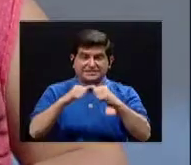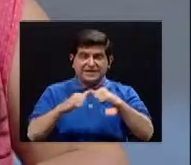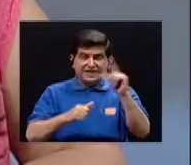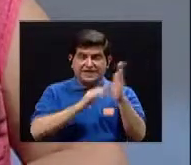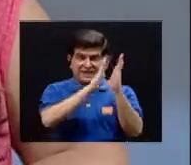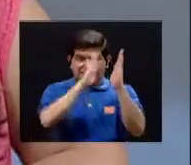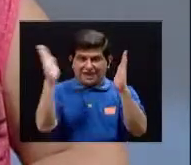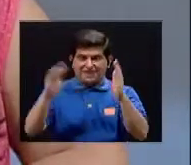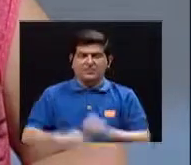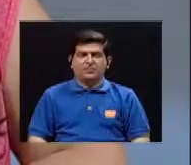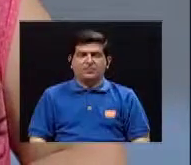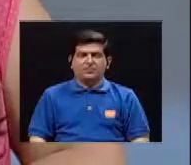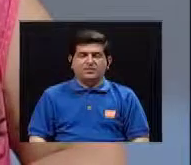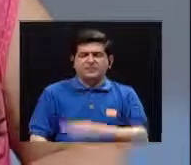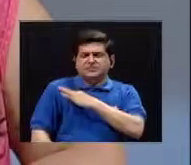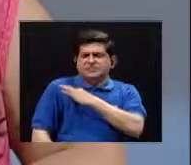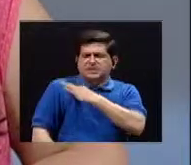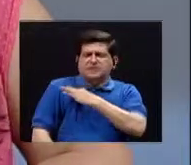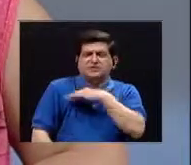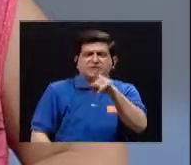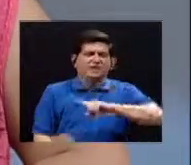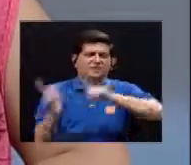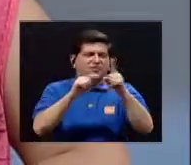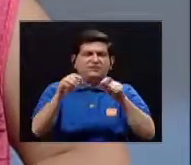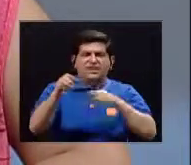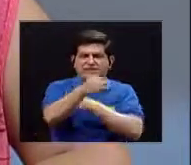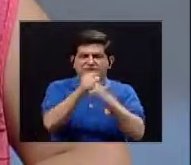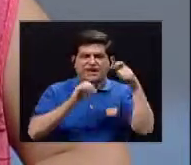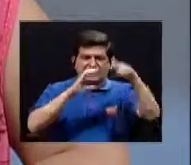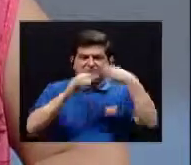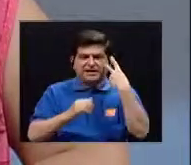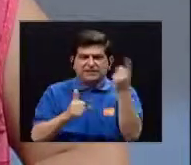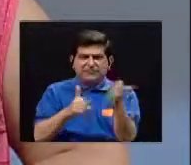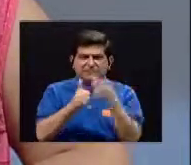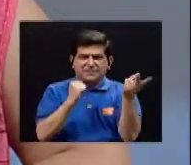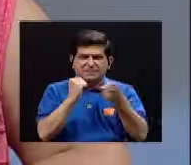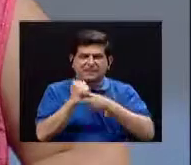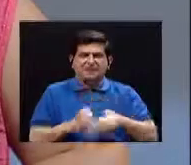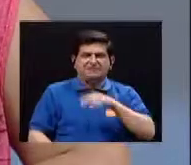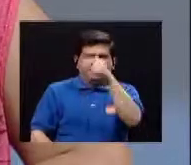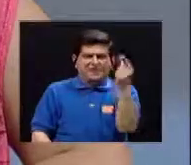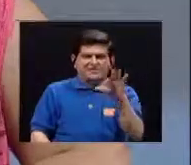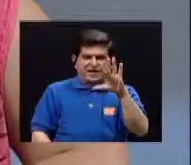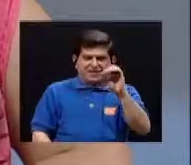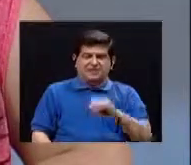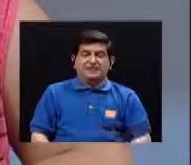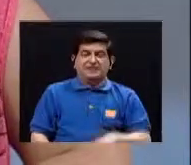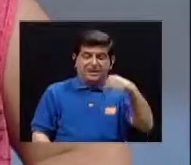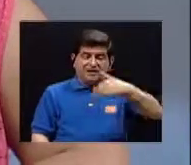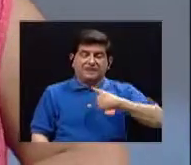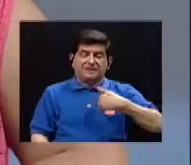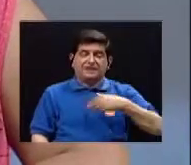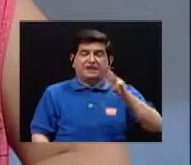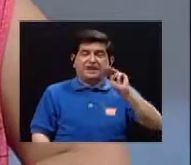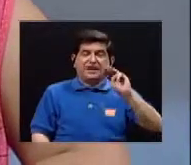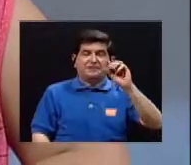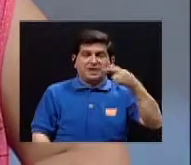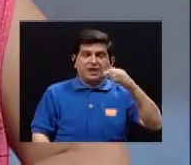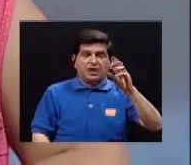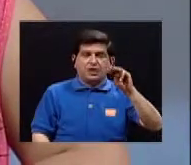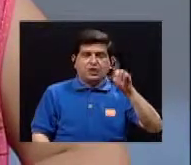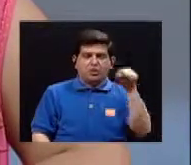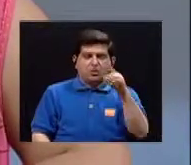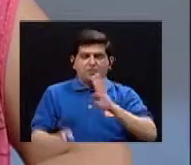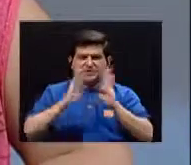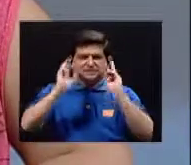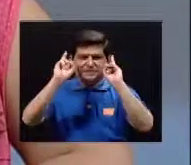continuamos el lunes de cinemáticas siendo en la cordial invitación para que vaya a las salas de cine a ver el estreno de italia 90 y para eso tenemos aquí a miguel gómez con